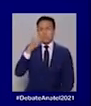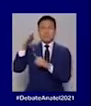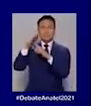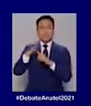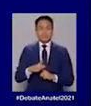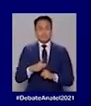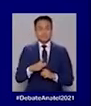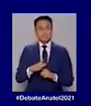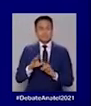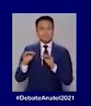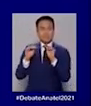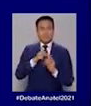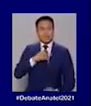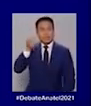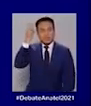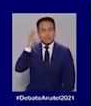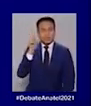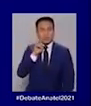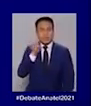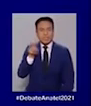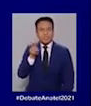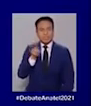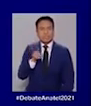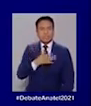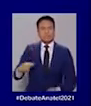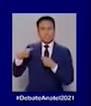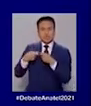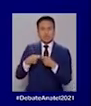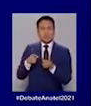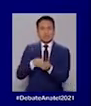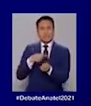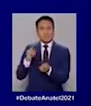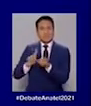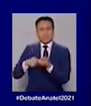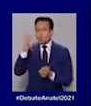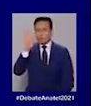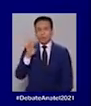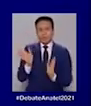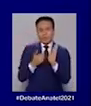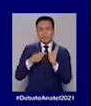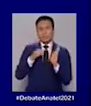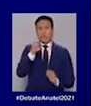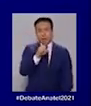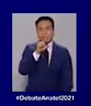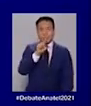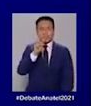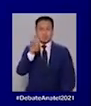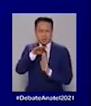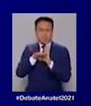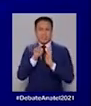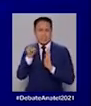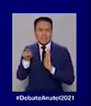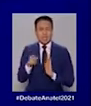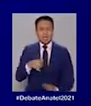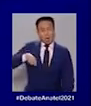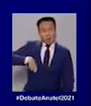mediáticos, ¿cierto?, que están dados por esta hiperrepresentación de los diputados y parlamentarios a nivel de la Cámara